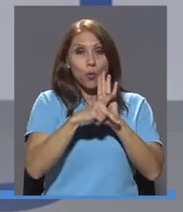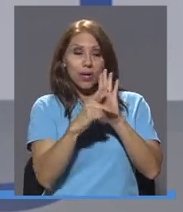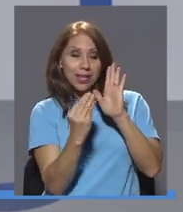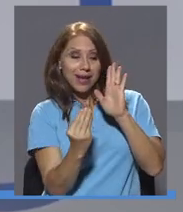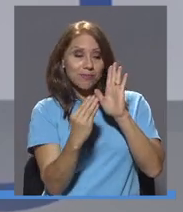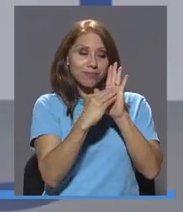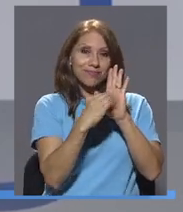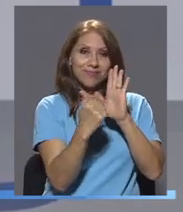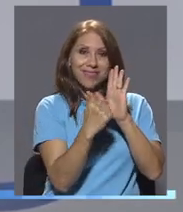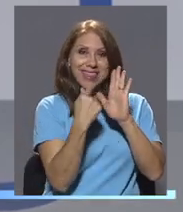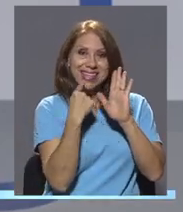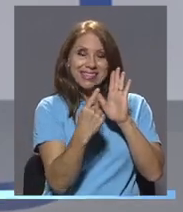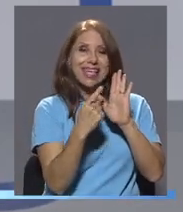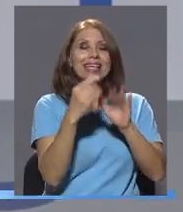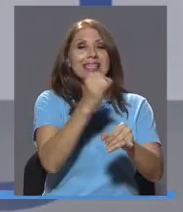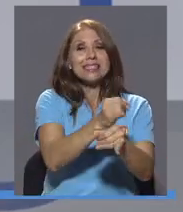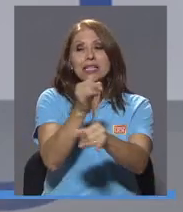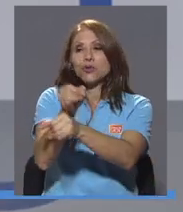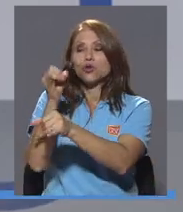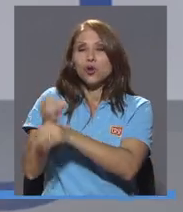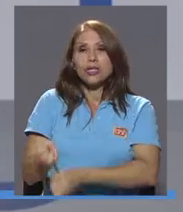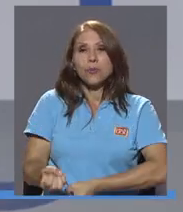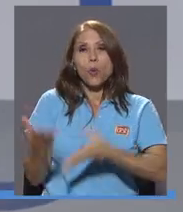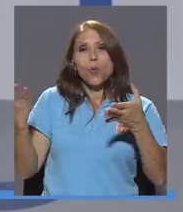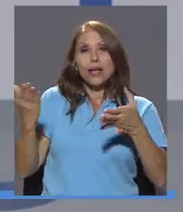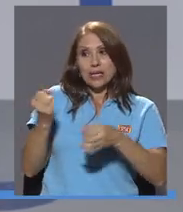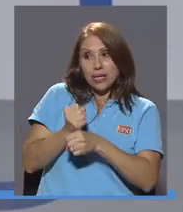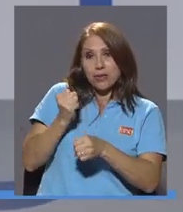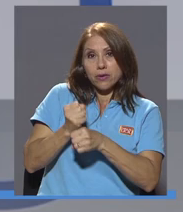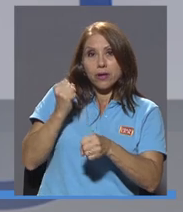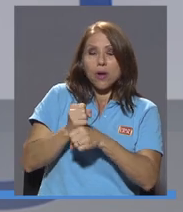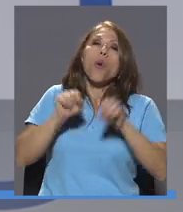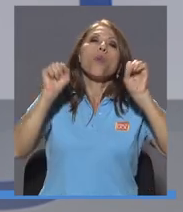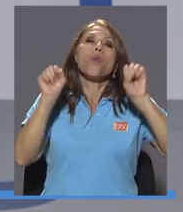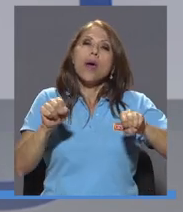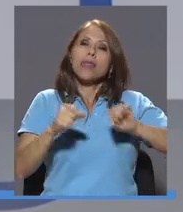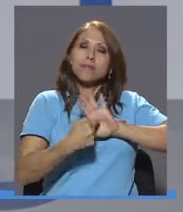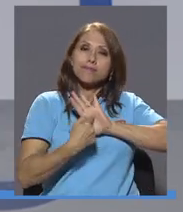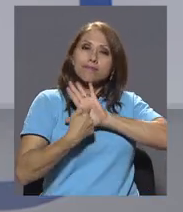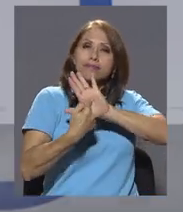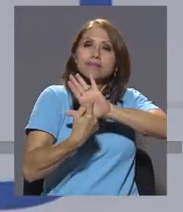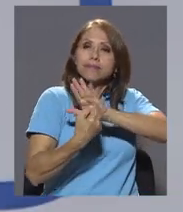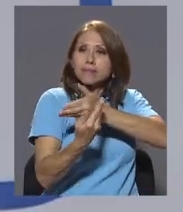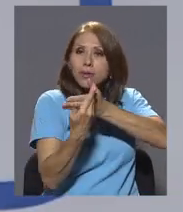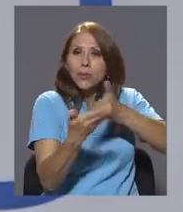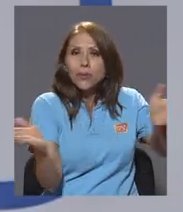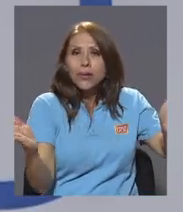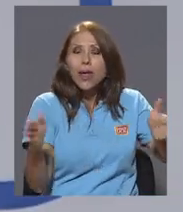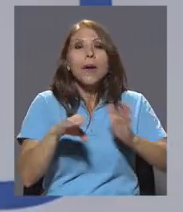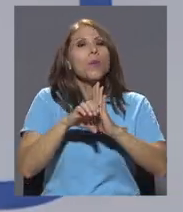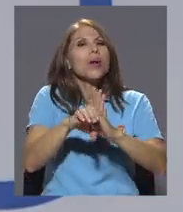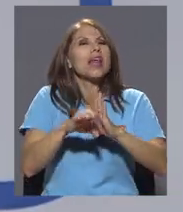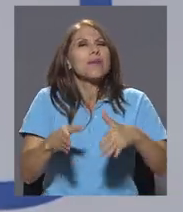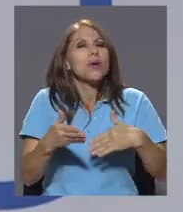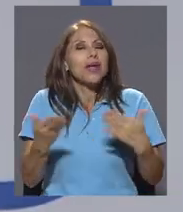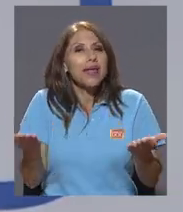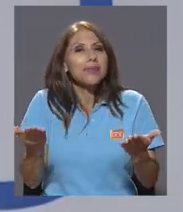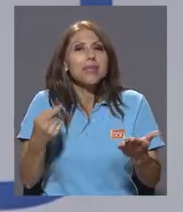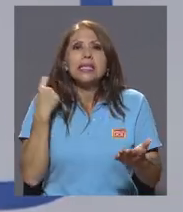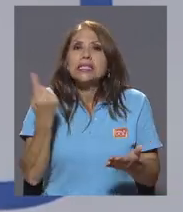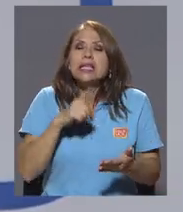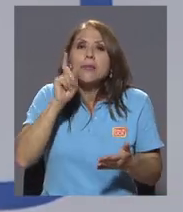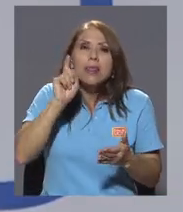públicas puedan transparentar su gestión a esto me refiero por ejemplo a la publicación proactiva de